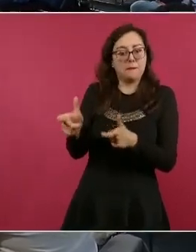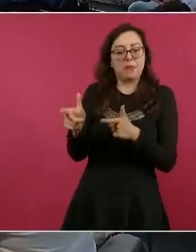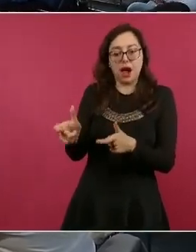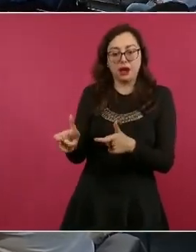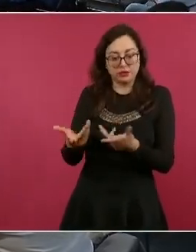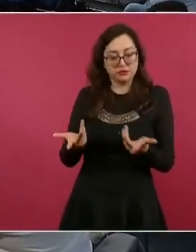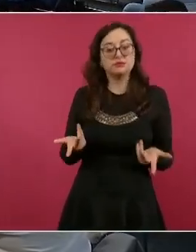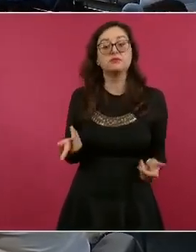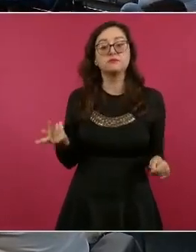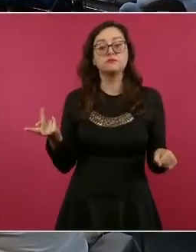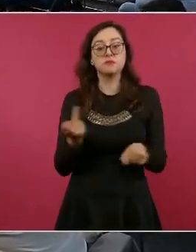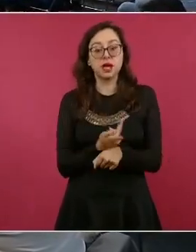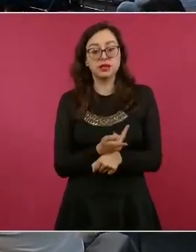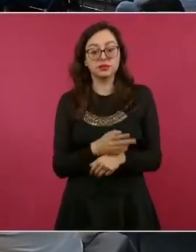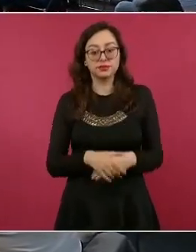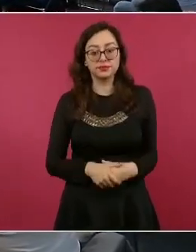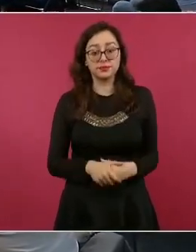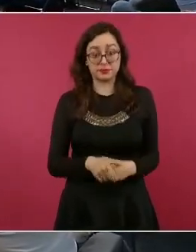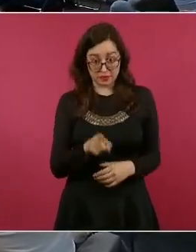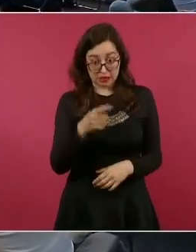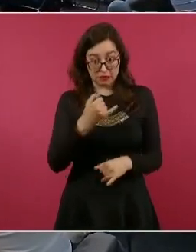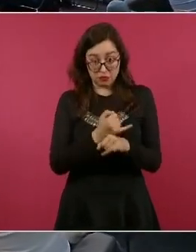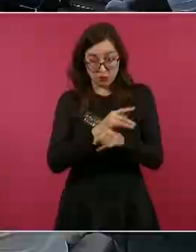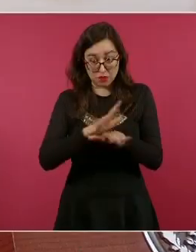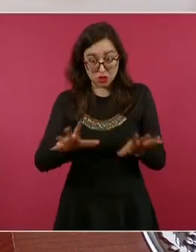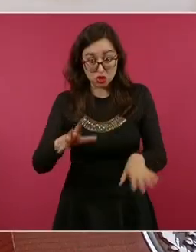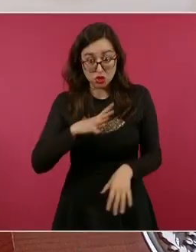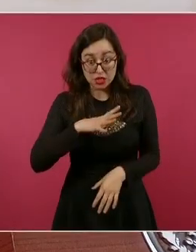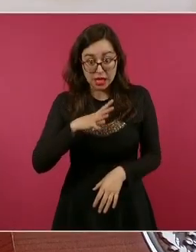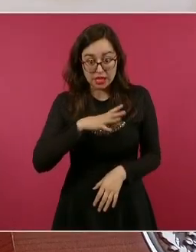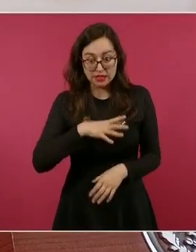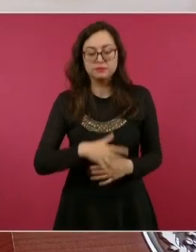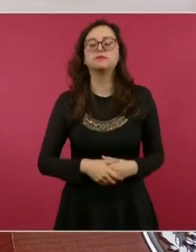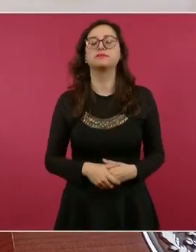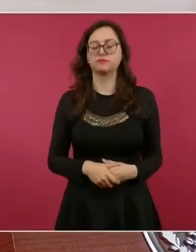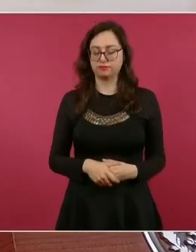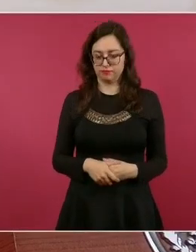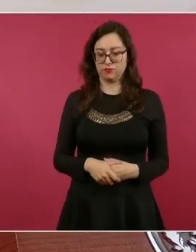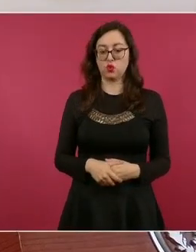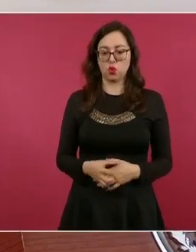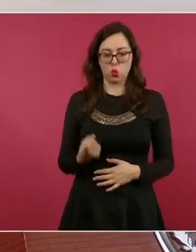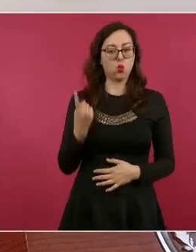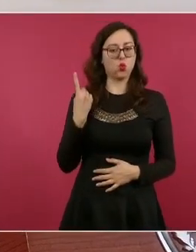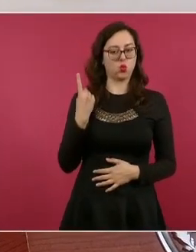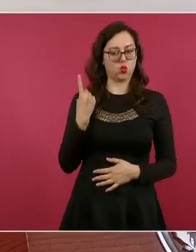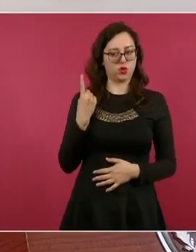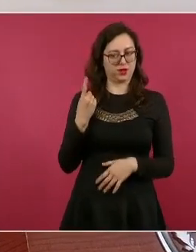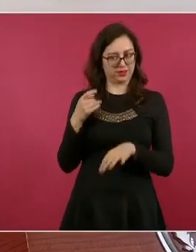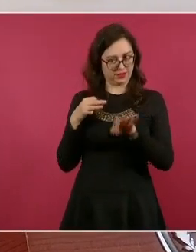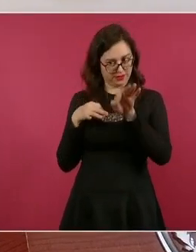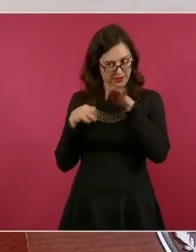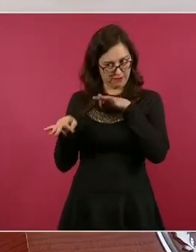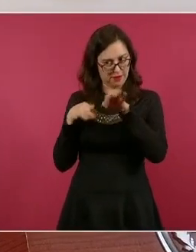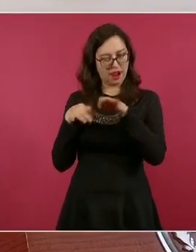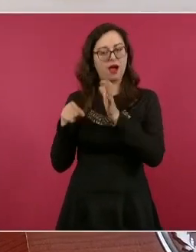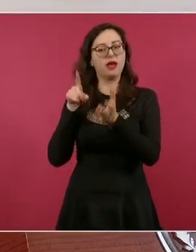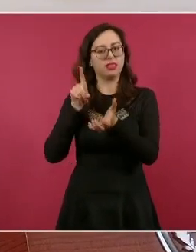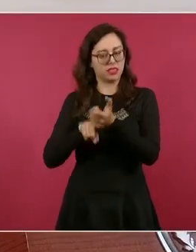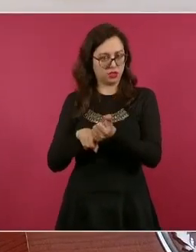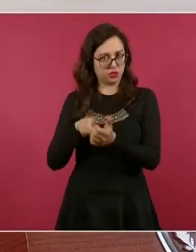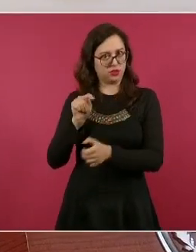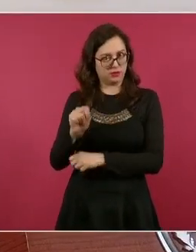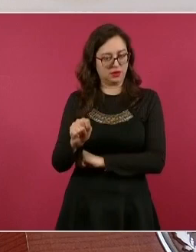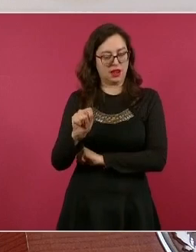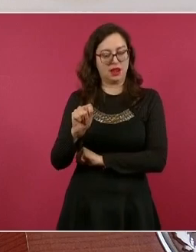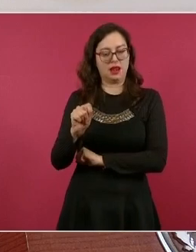de un trabajador del Tribunal Electoral. No sabemos las causas,